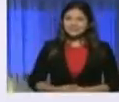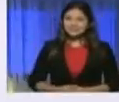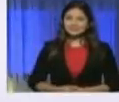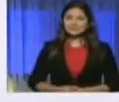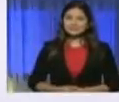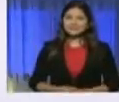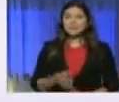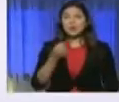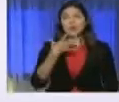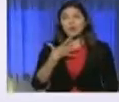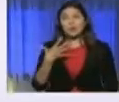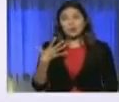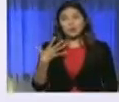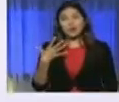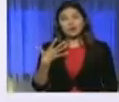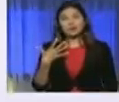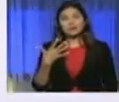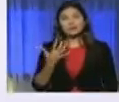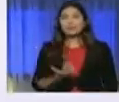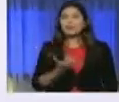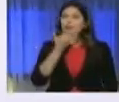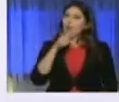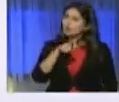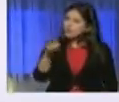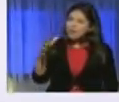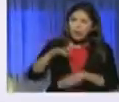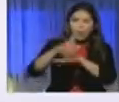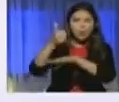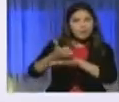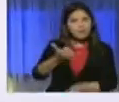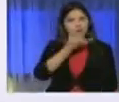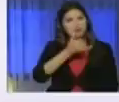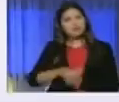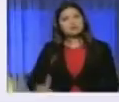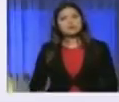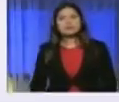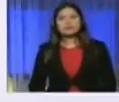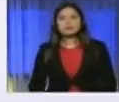Bueno, multiuso, me hicieron equivocarme, ¿vale ustedes? ¿Ah?